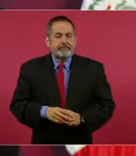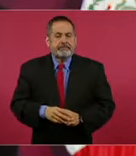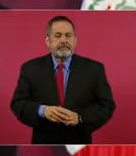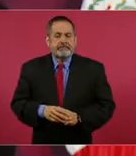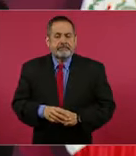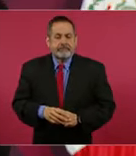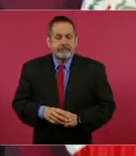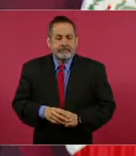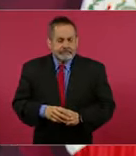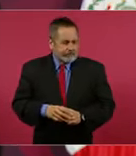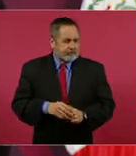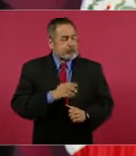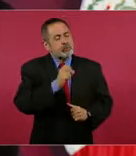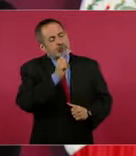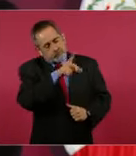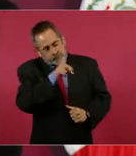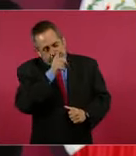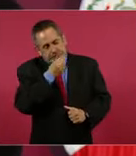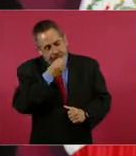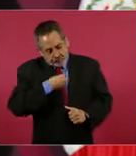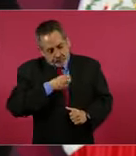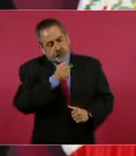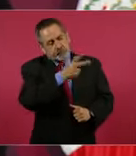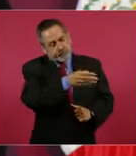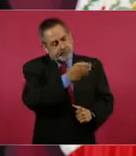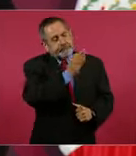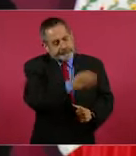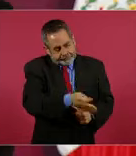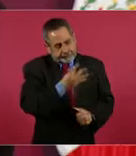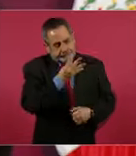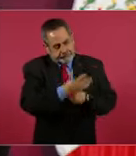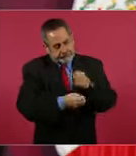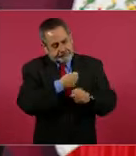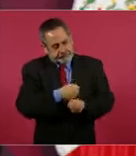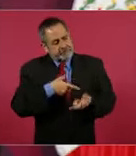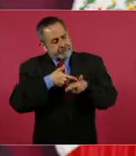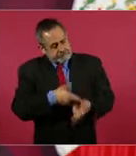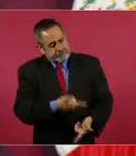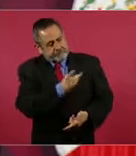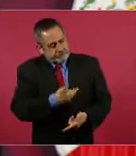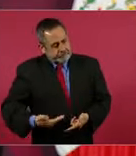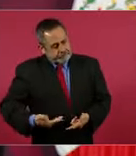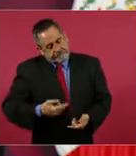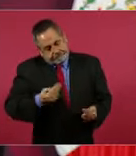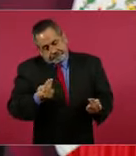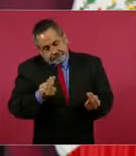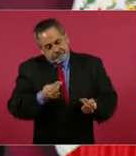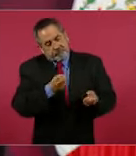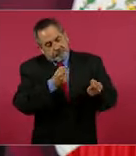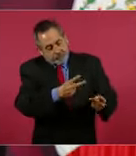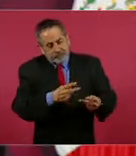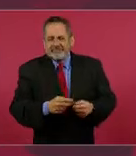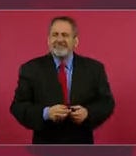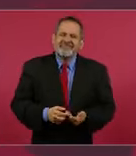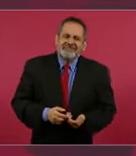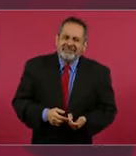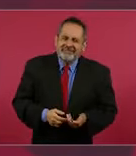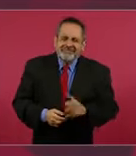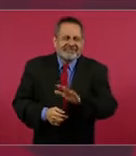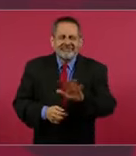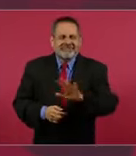que se iba a sacrificar 4 años más, porque era necesario. Por eso se habla